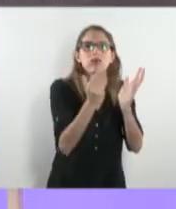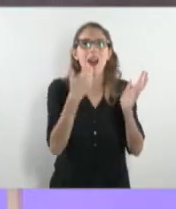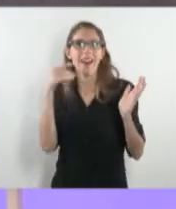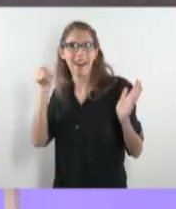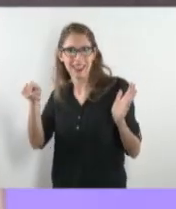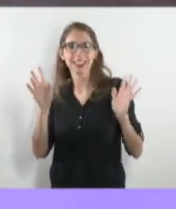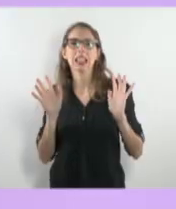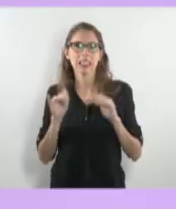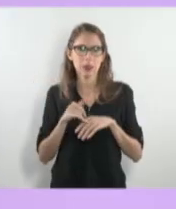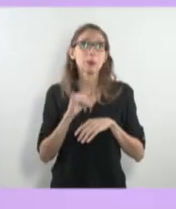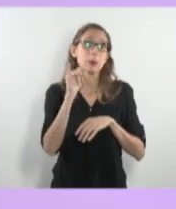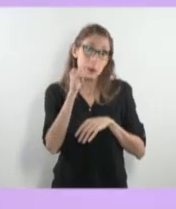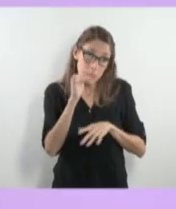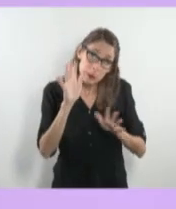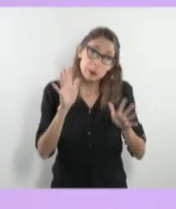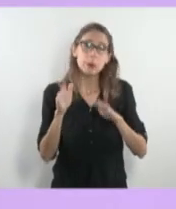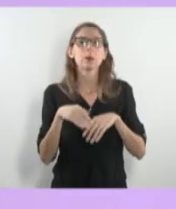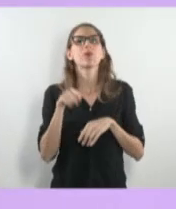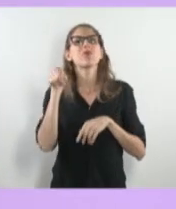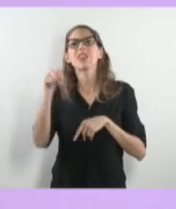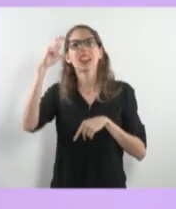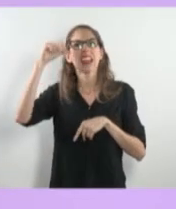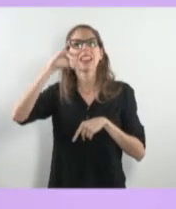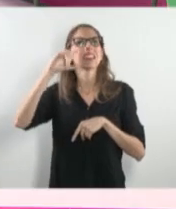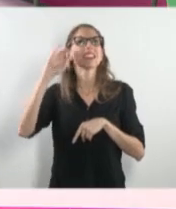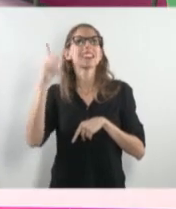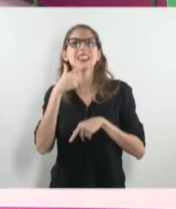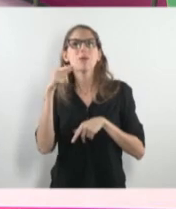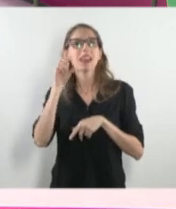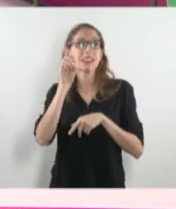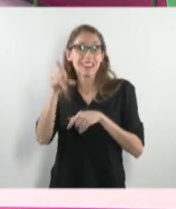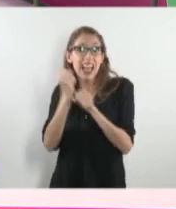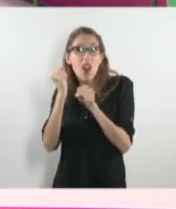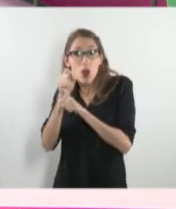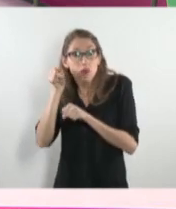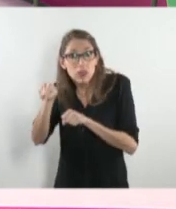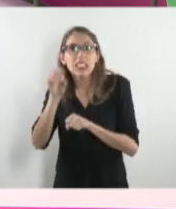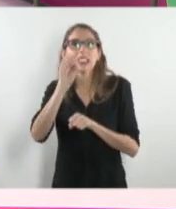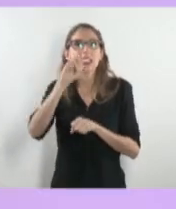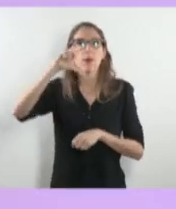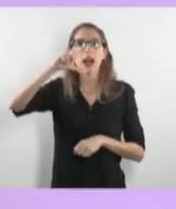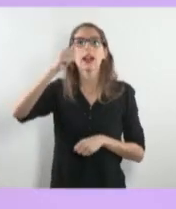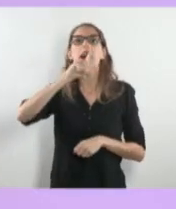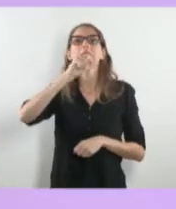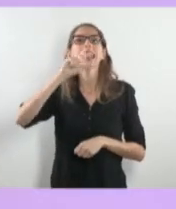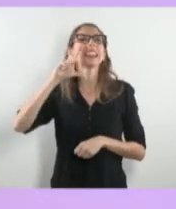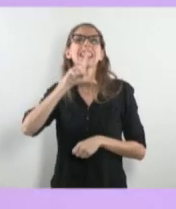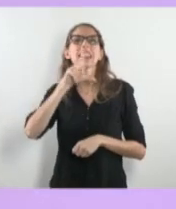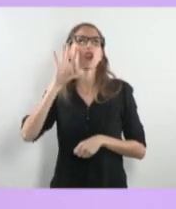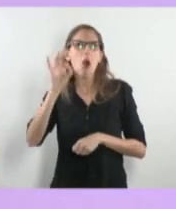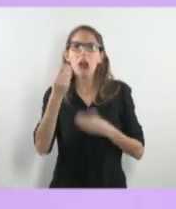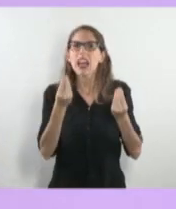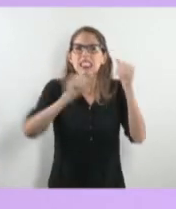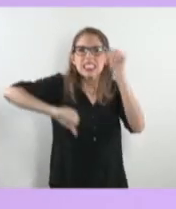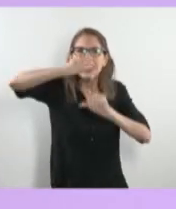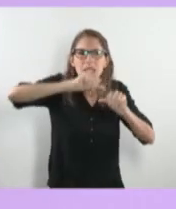Ah, okay. Lo que hacen es justamente, tienen una función catalítica, es decir, aceleran reacciones químicas. Aceleran reacciones que van a